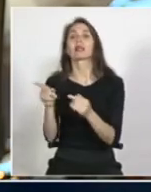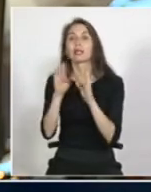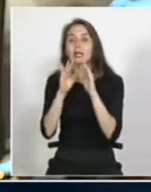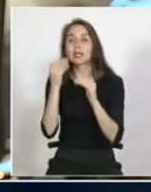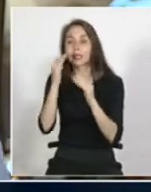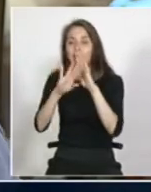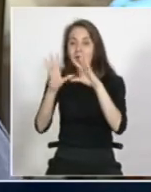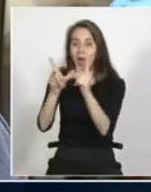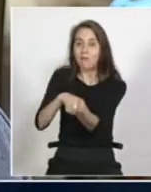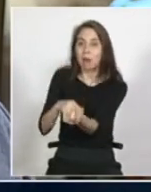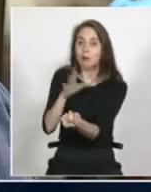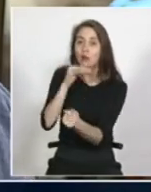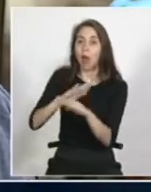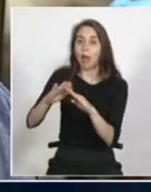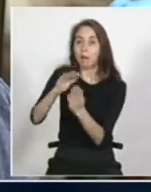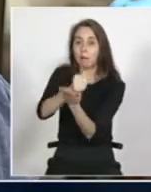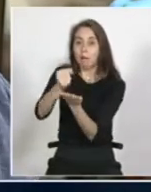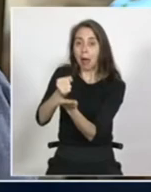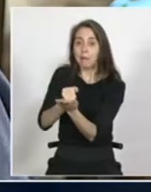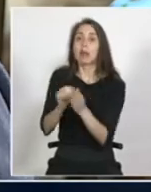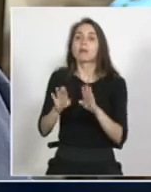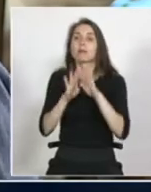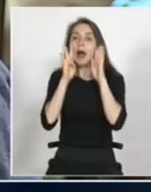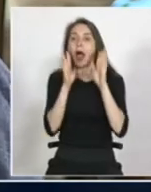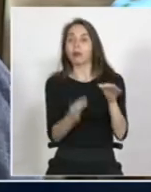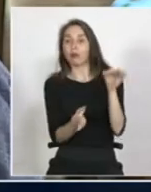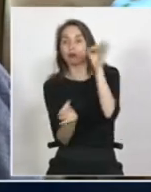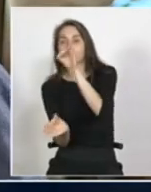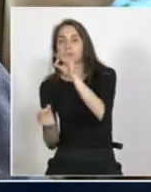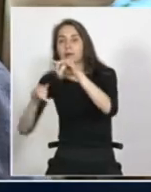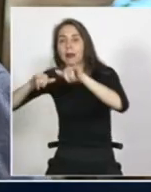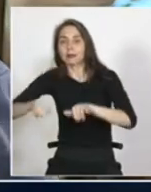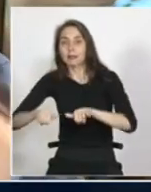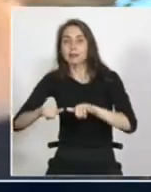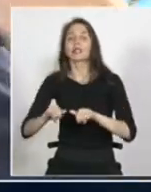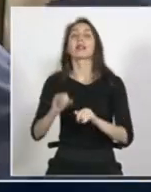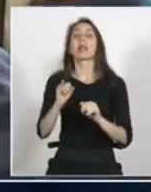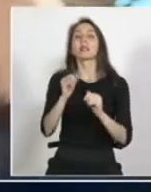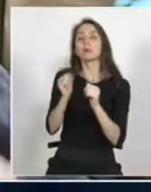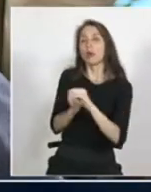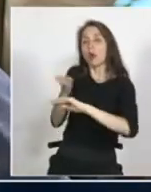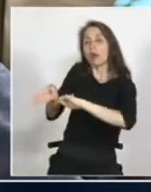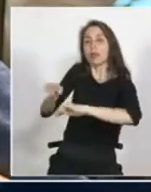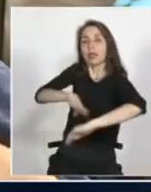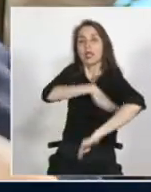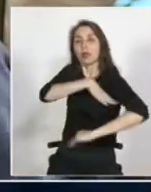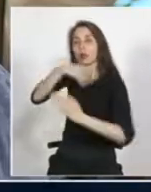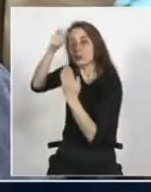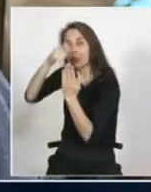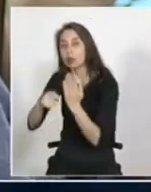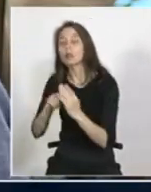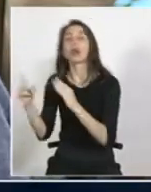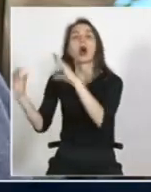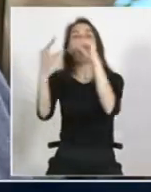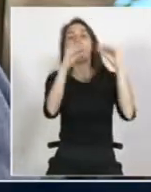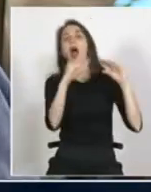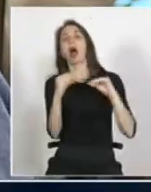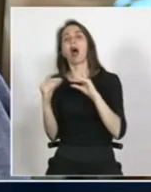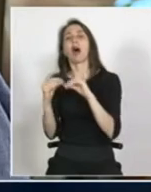situación de la familia, para hacer la encuesta social de hogares, o si no, todo este discurso que tenemos sobre los niños y cuando sale el tema del cenabe, y todo el tema que es